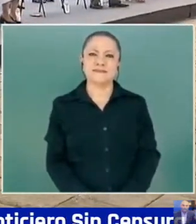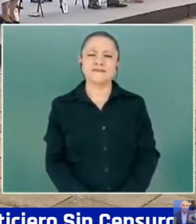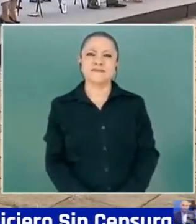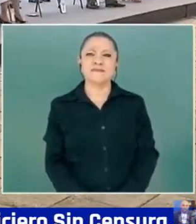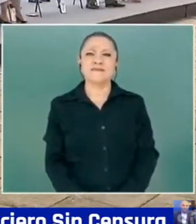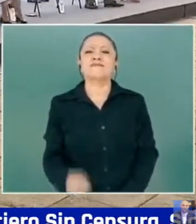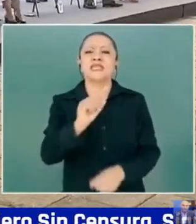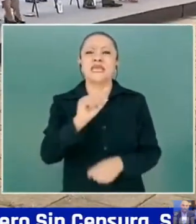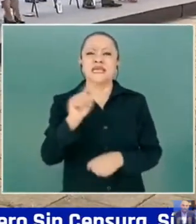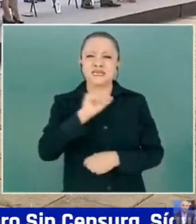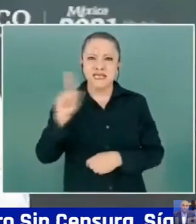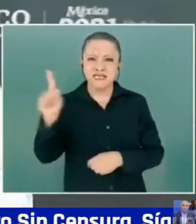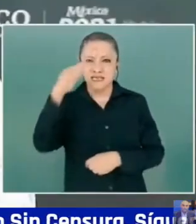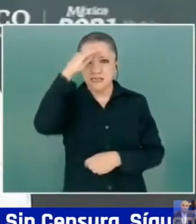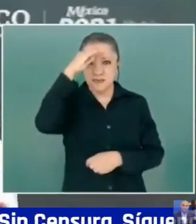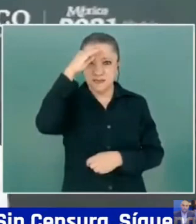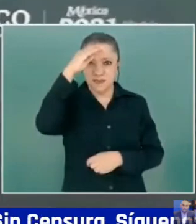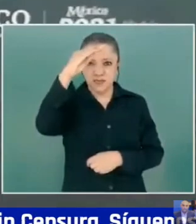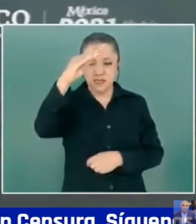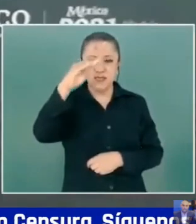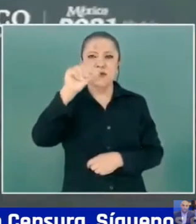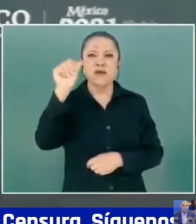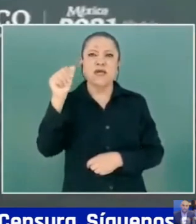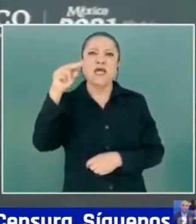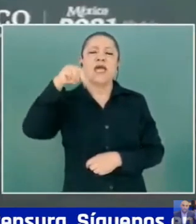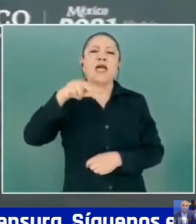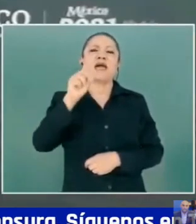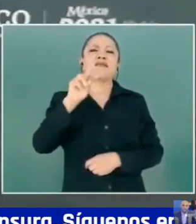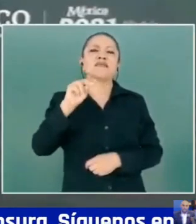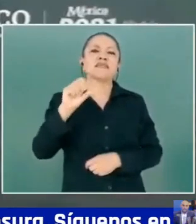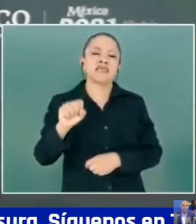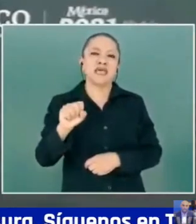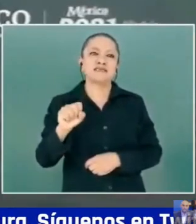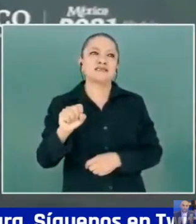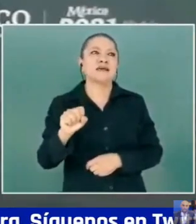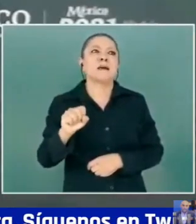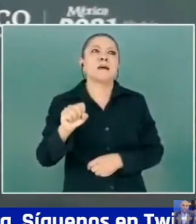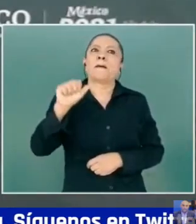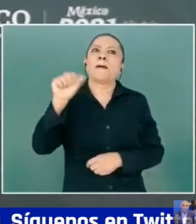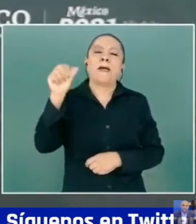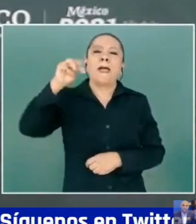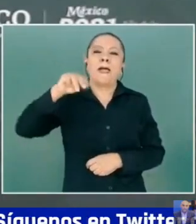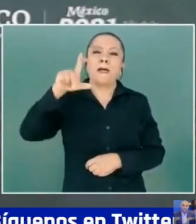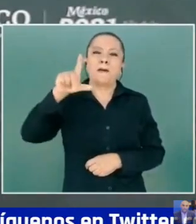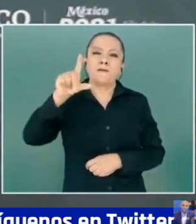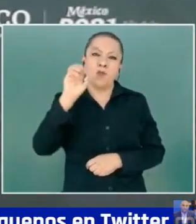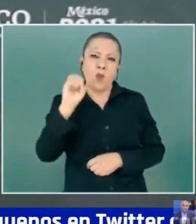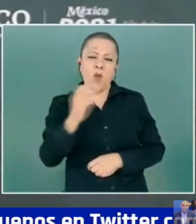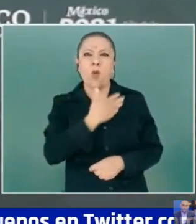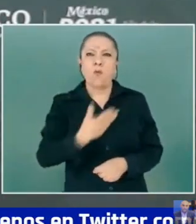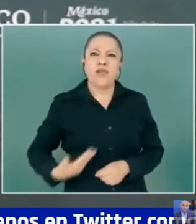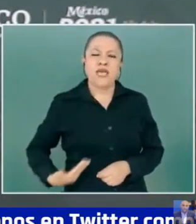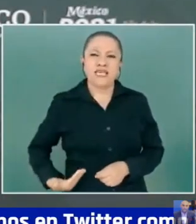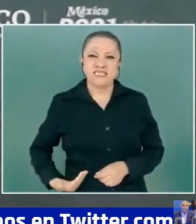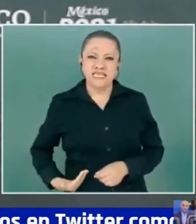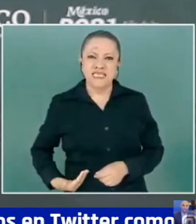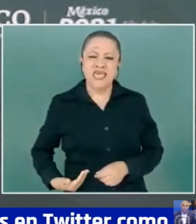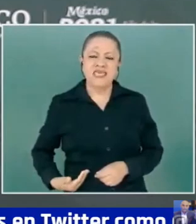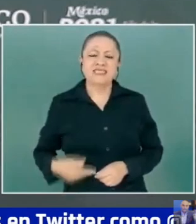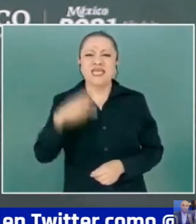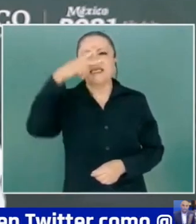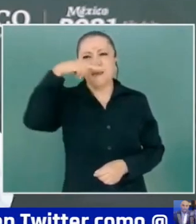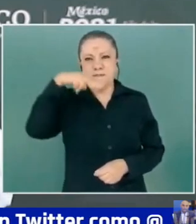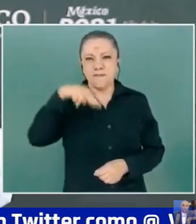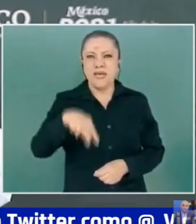Excelentísimo señor Andrés Manuel López Obrador, presidente de los Estados Unidos mexicanos, y su esposa,